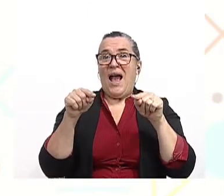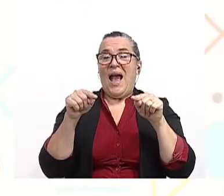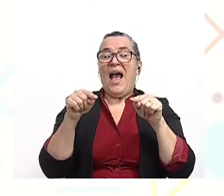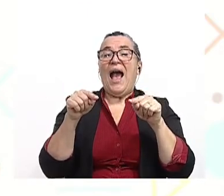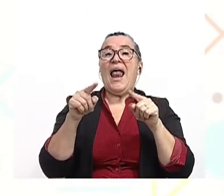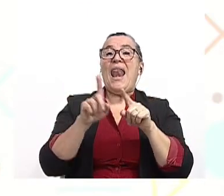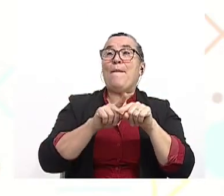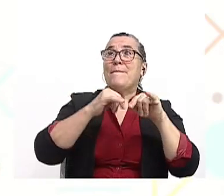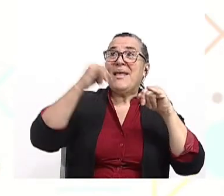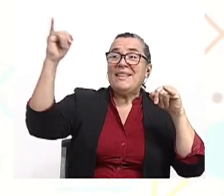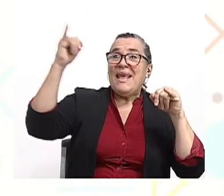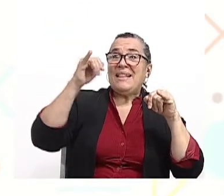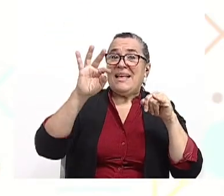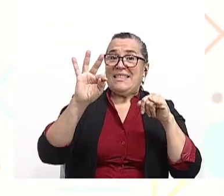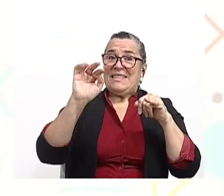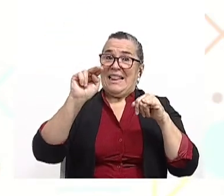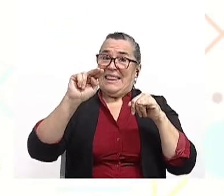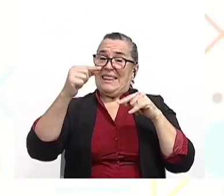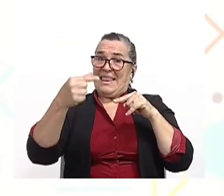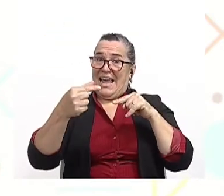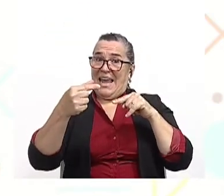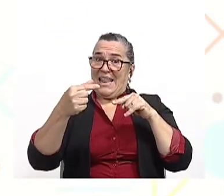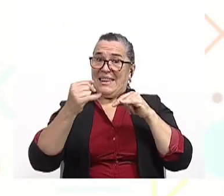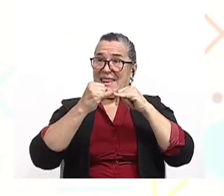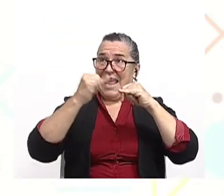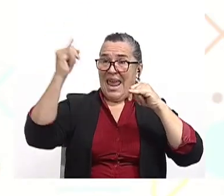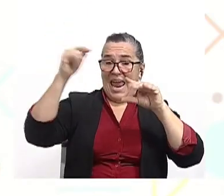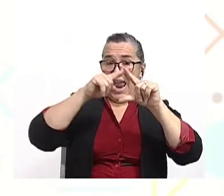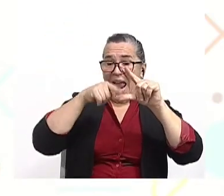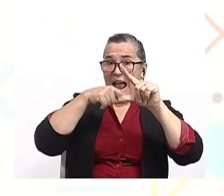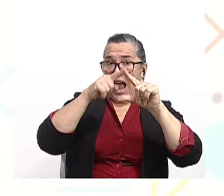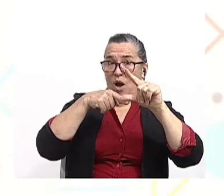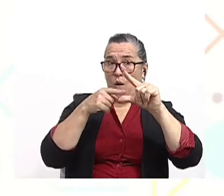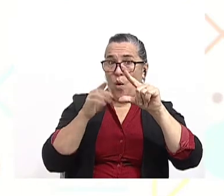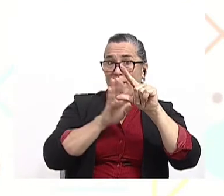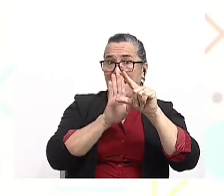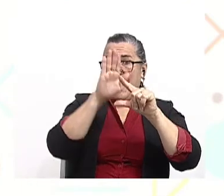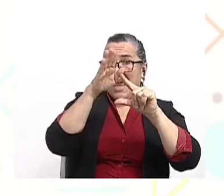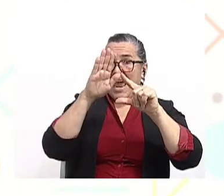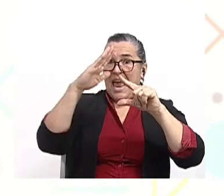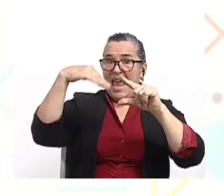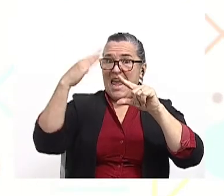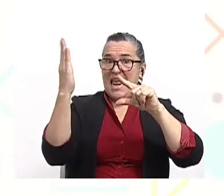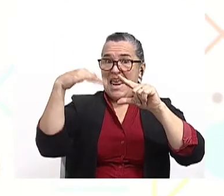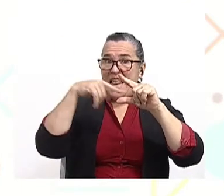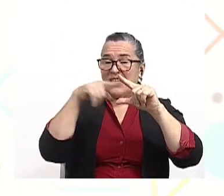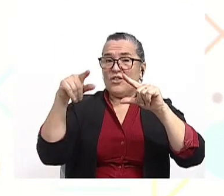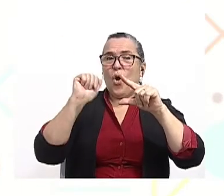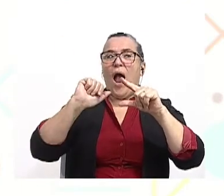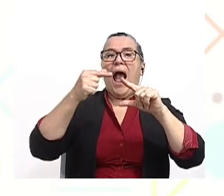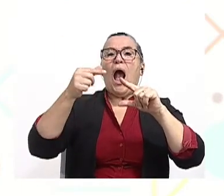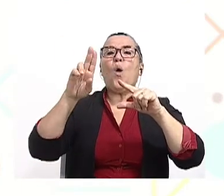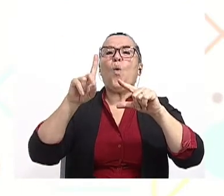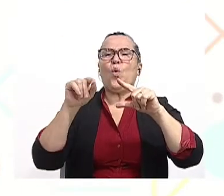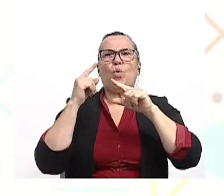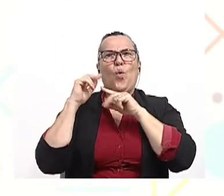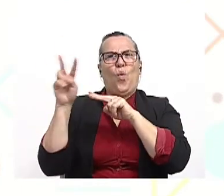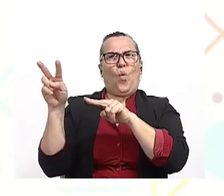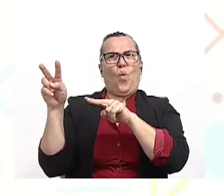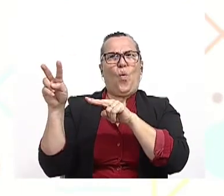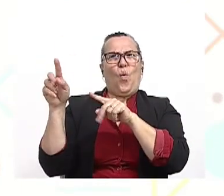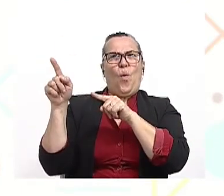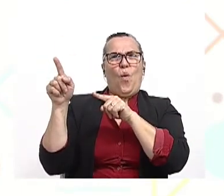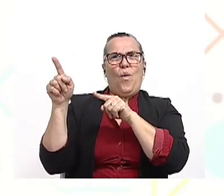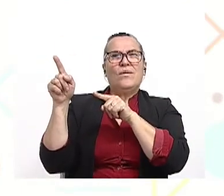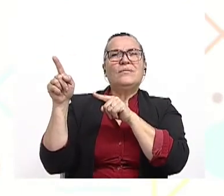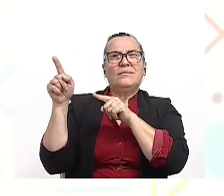ángulo de inclinación cuando este ángulo es agudo. ¿De acuerdo? Definamos precisamente qué es una pendiente. Entonces, la